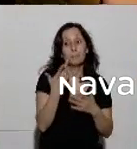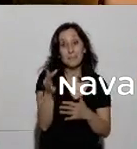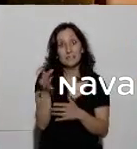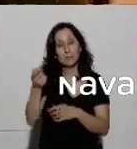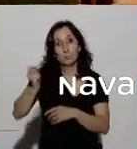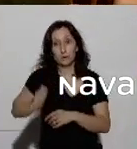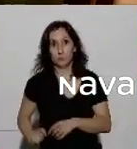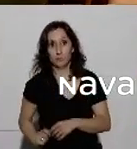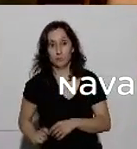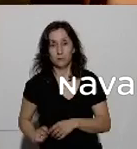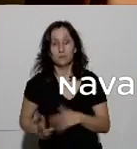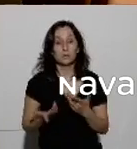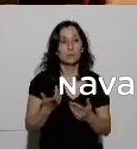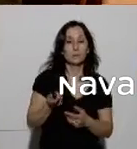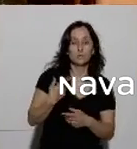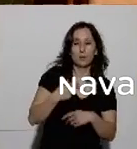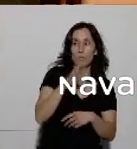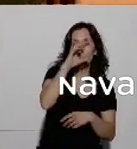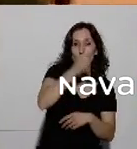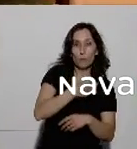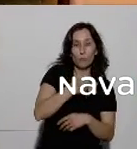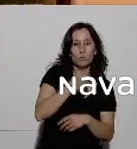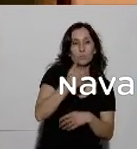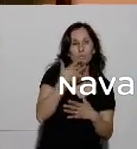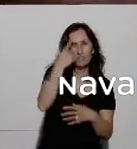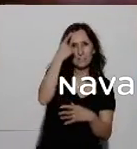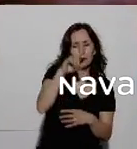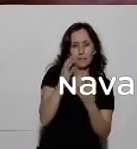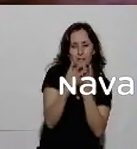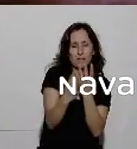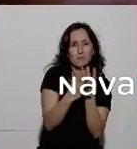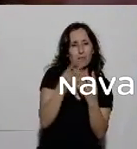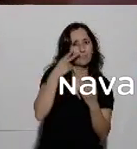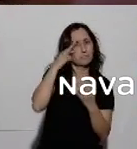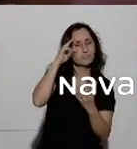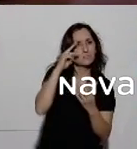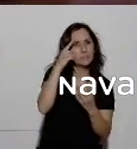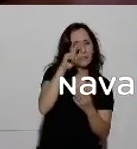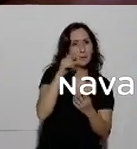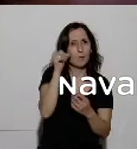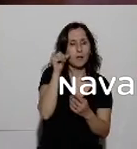Y eran ellas. Y brujas sabios, curanderos, curanderas, herboleras, parteras.